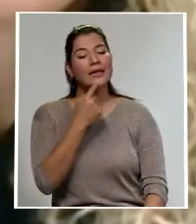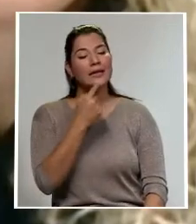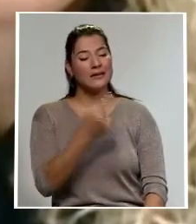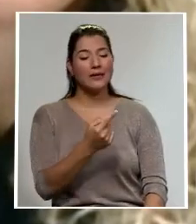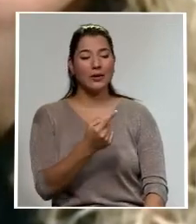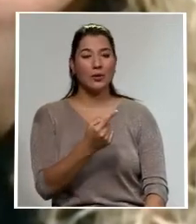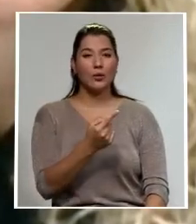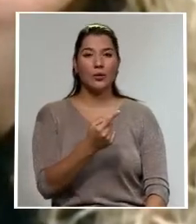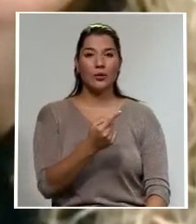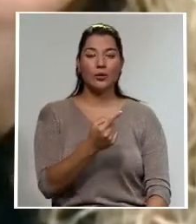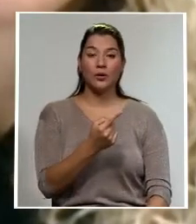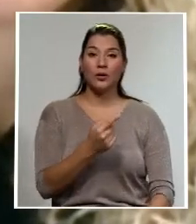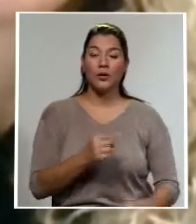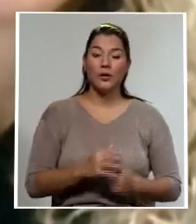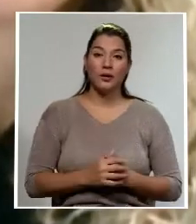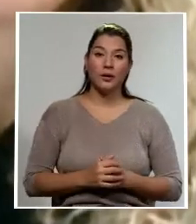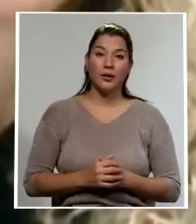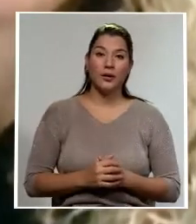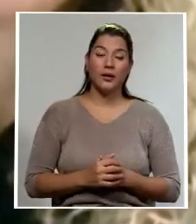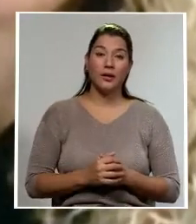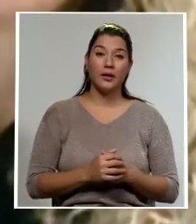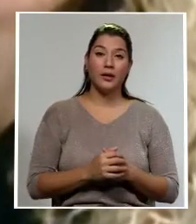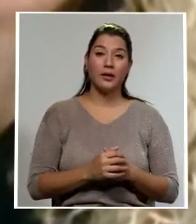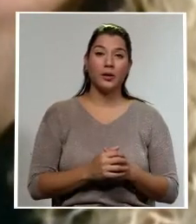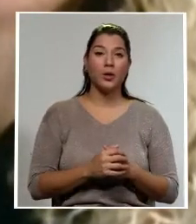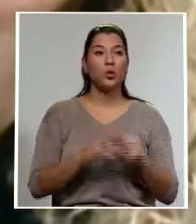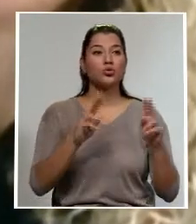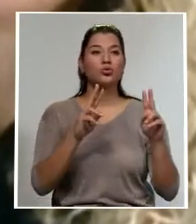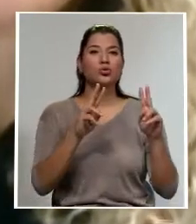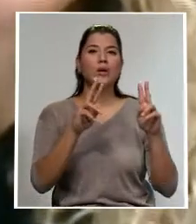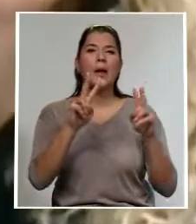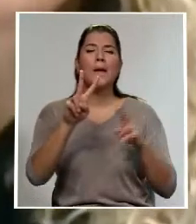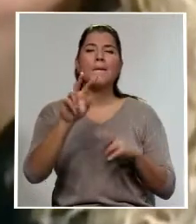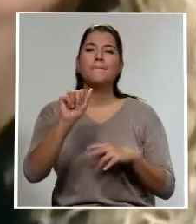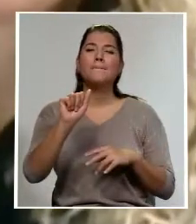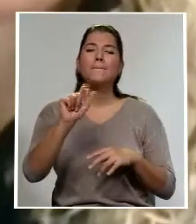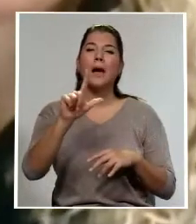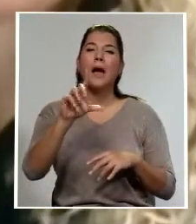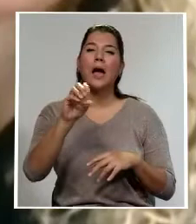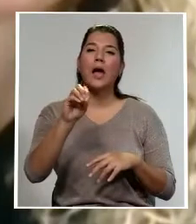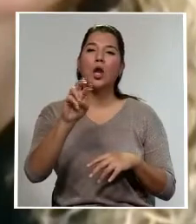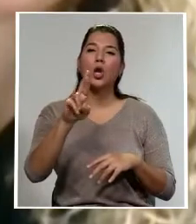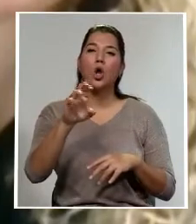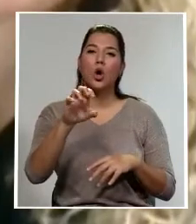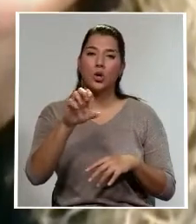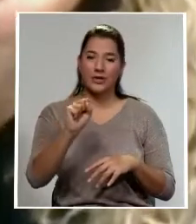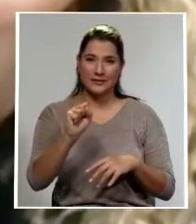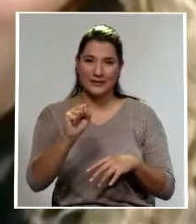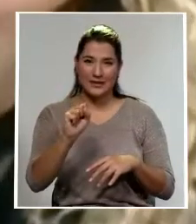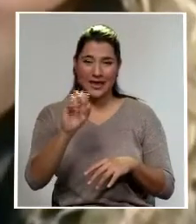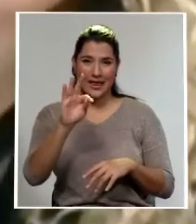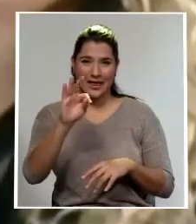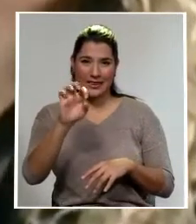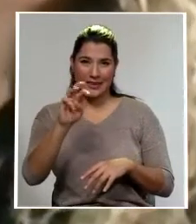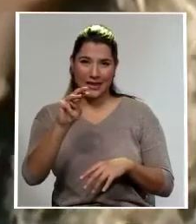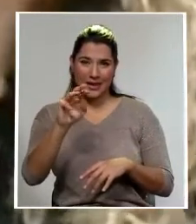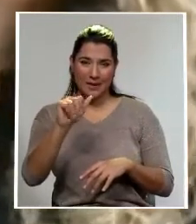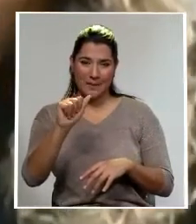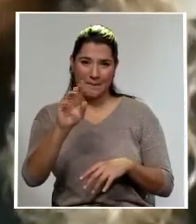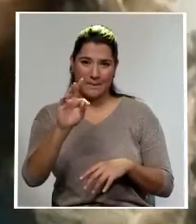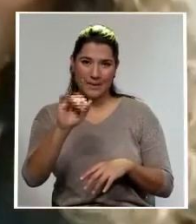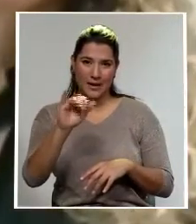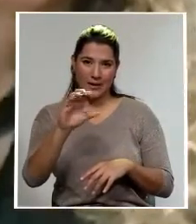el de los valores temáticos. ¿Qué son los valores temáticos? Bueno, es lo